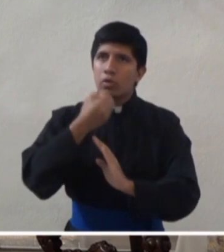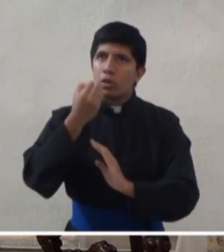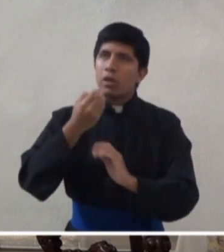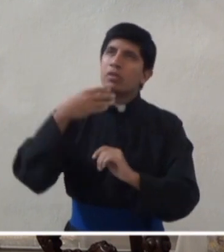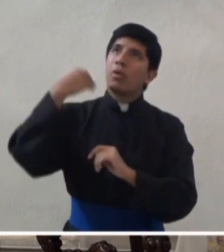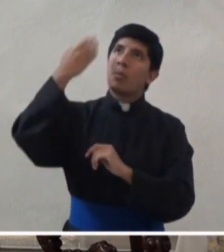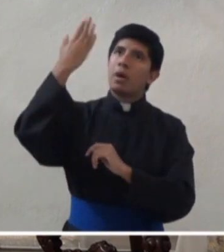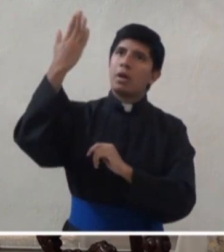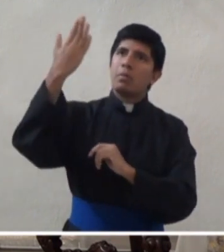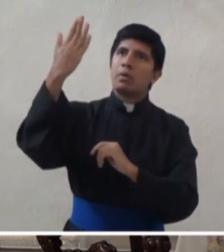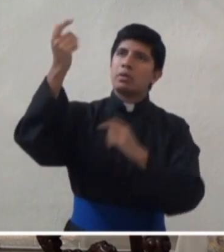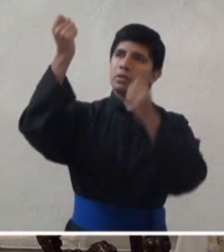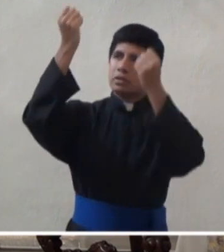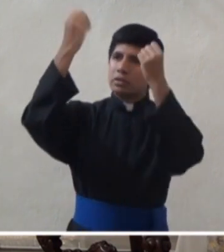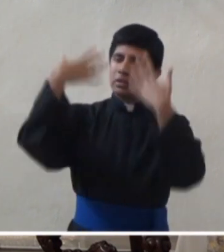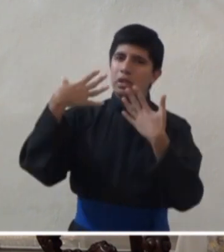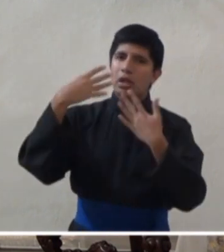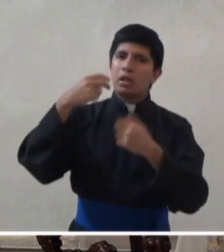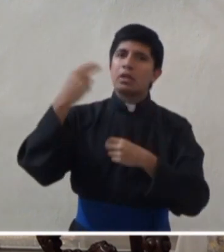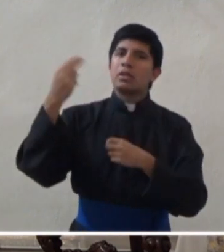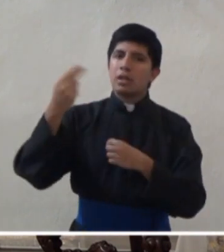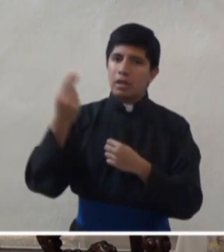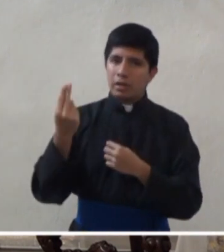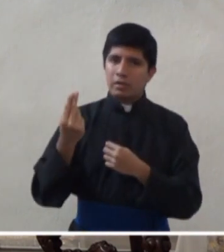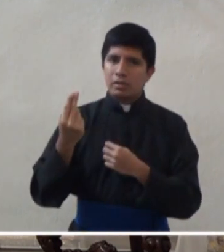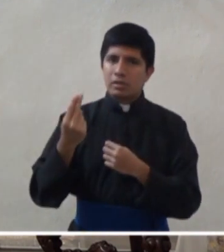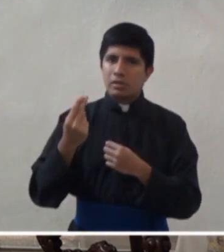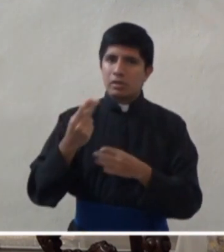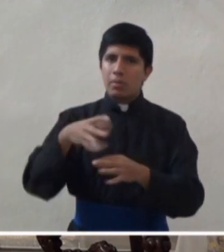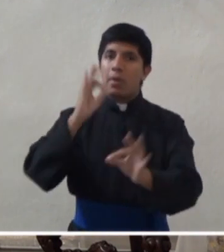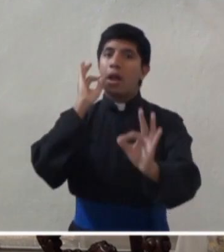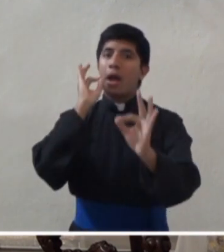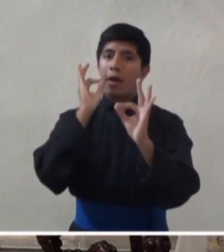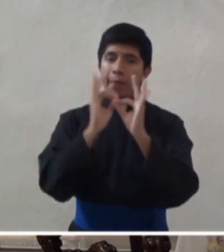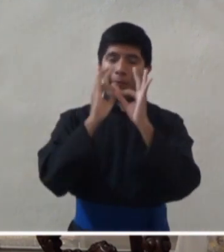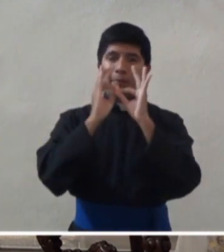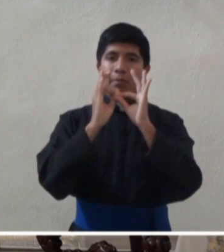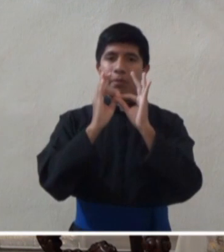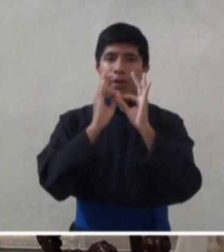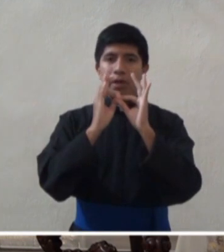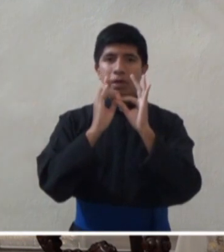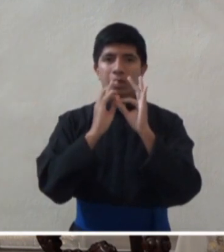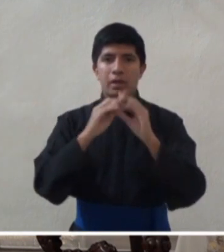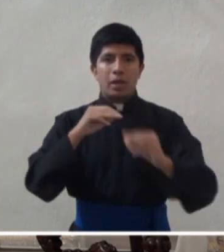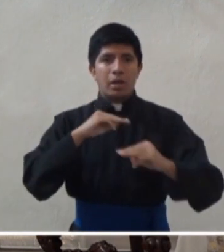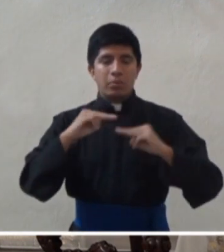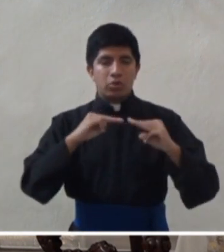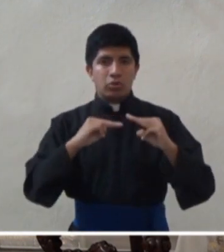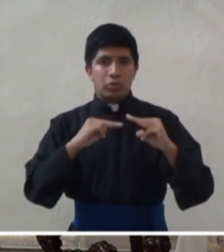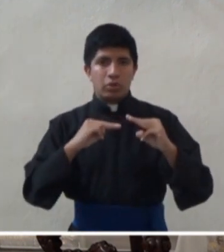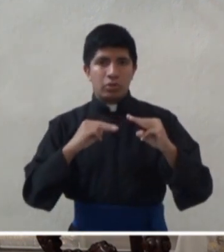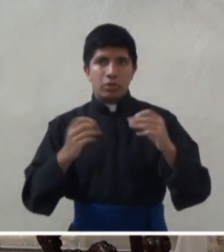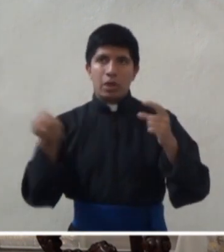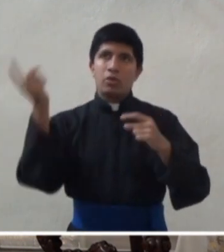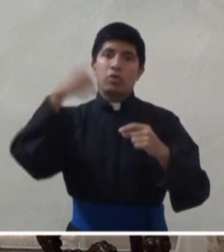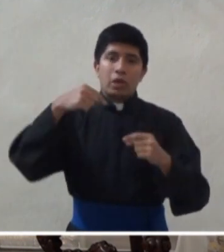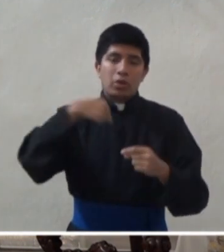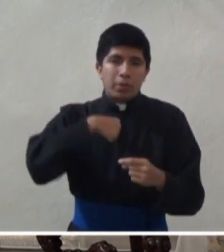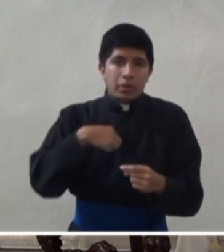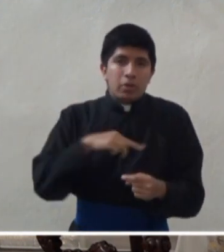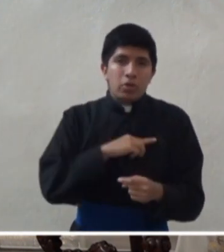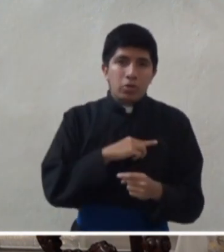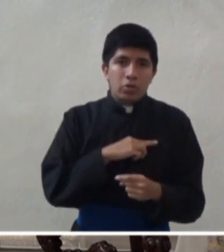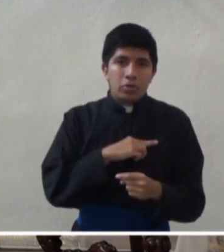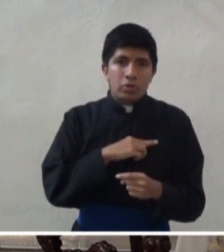la gracia necesaria para cumplir con la misión y con el proyecto que Él nos encomienda. A los que nos ha llamado